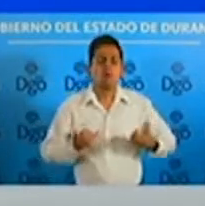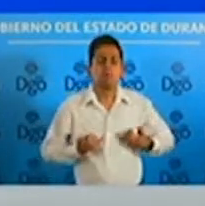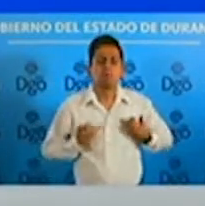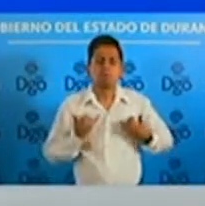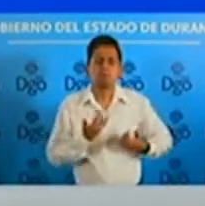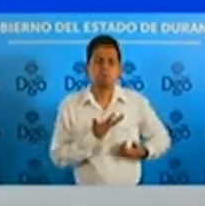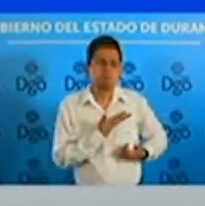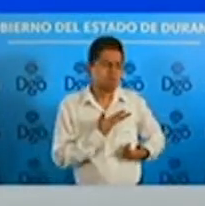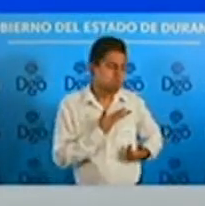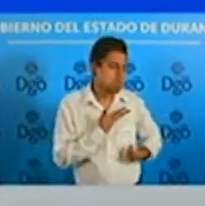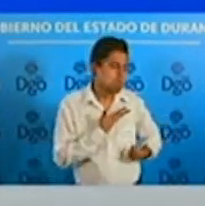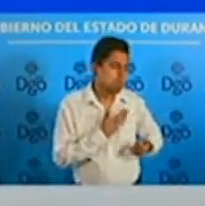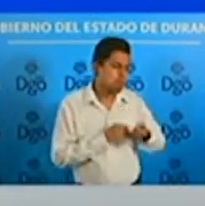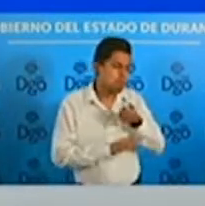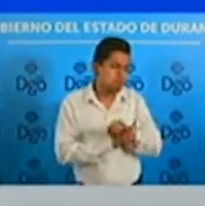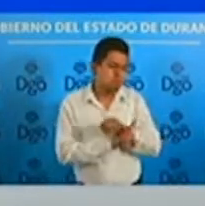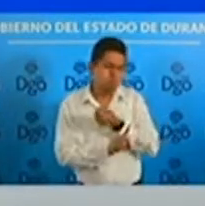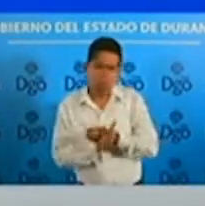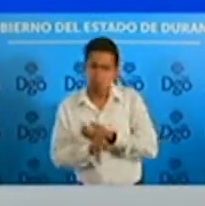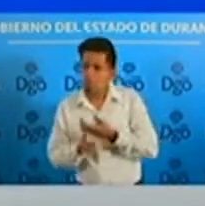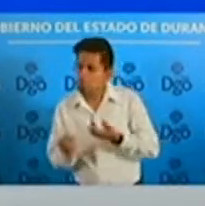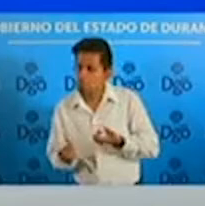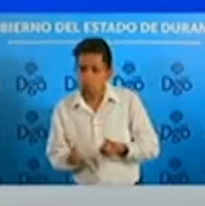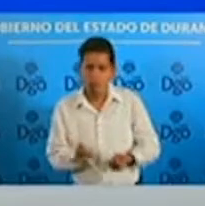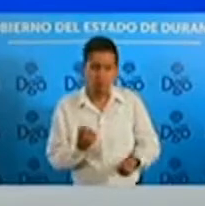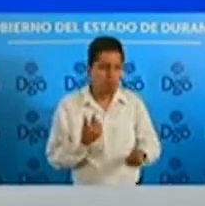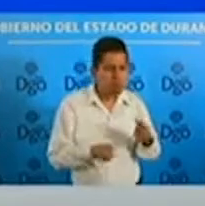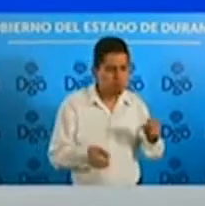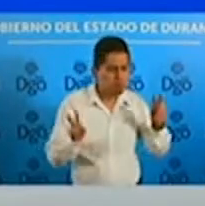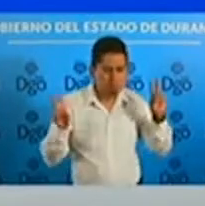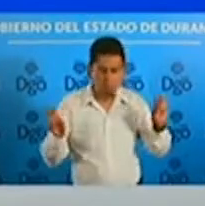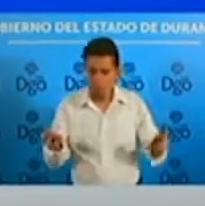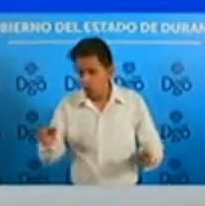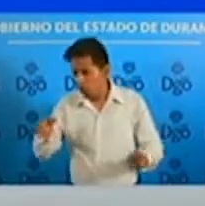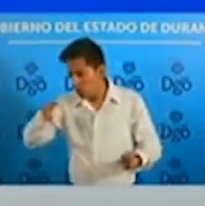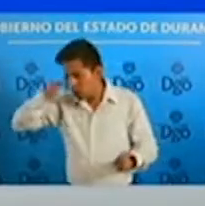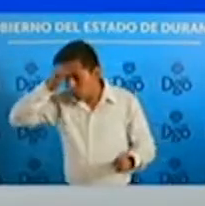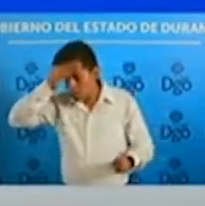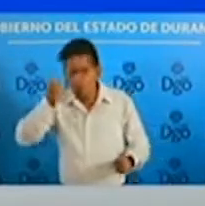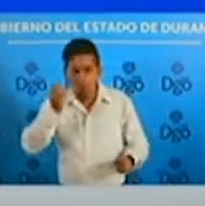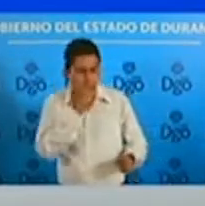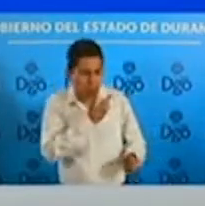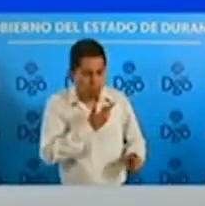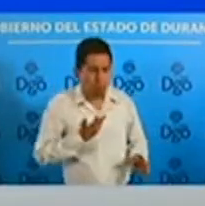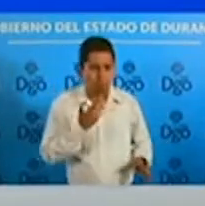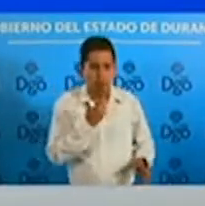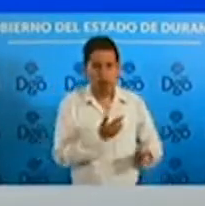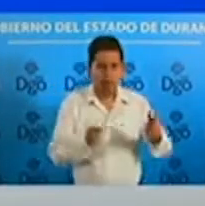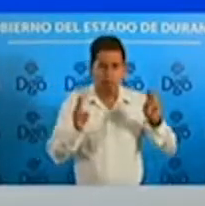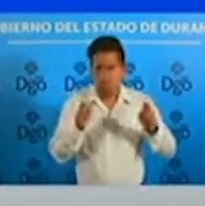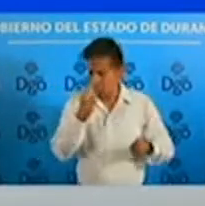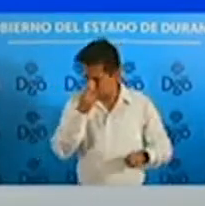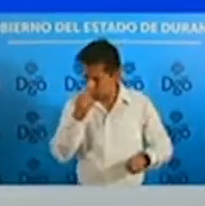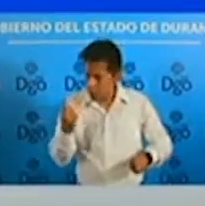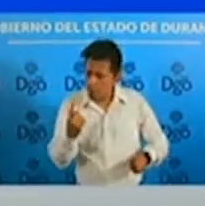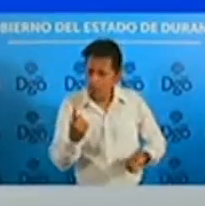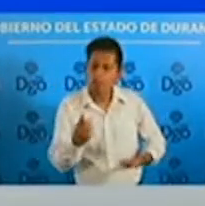algún rezago educativo para poder reforzar y continuar de esta